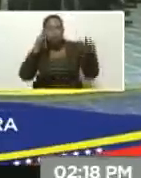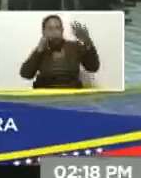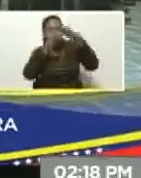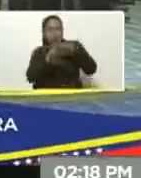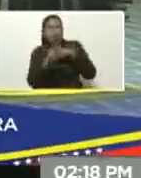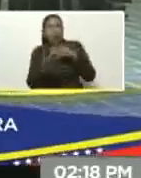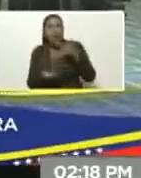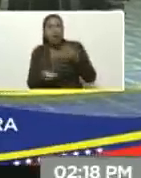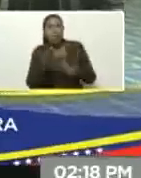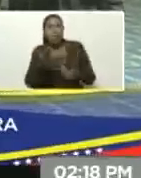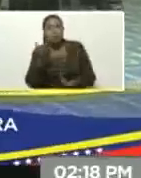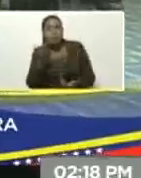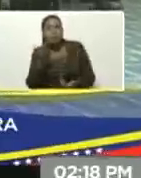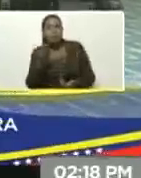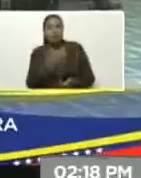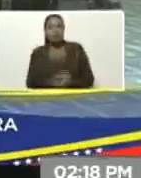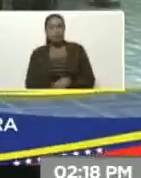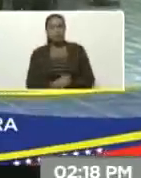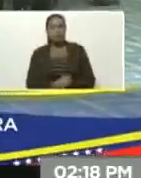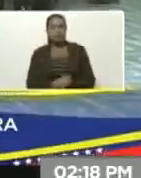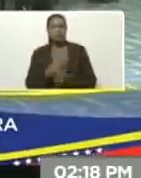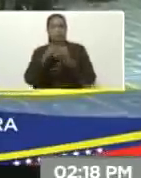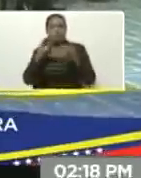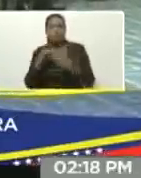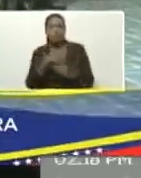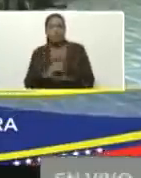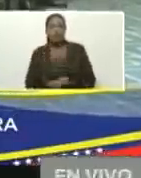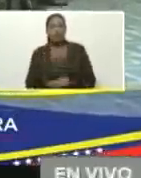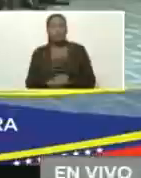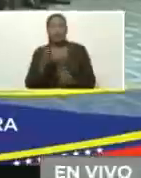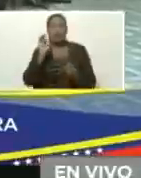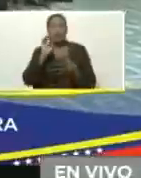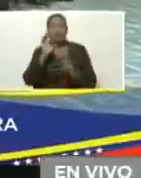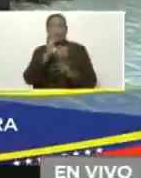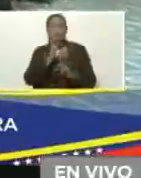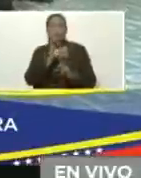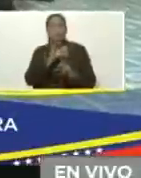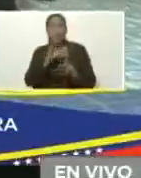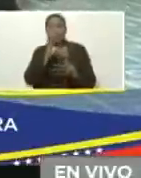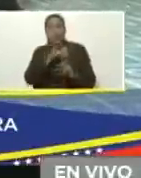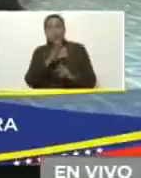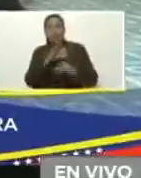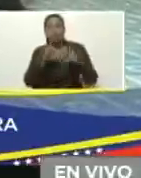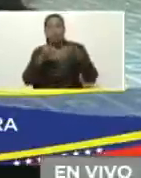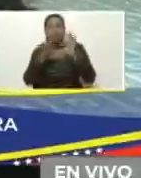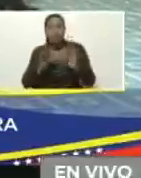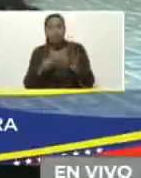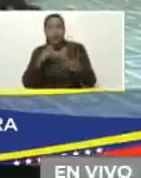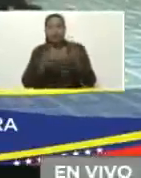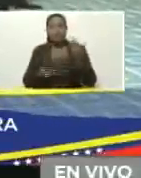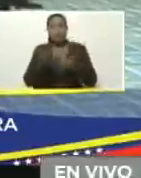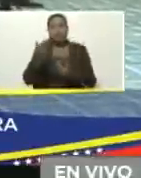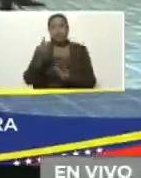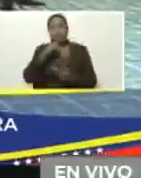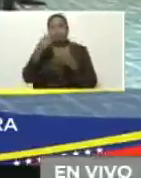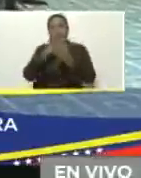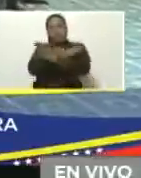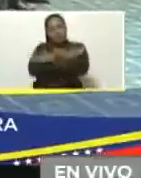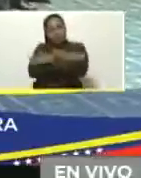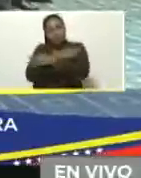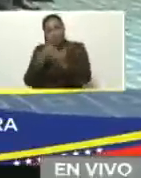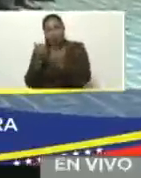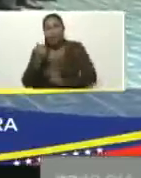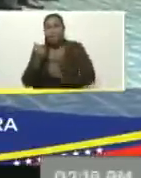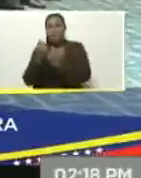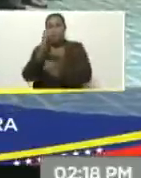principio ejemplar también en el ámbito de Palestina. Les quiero felicitar por eso.